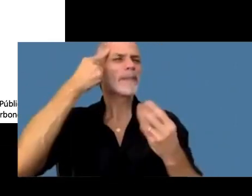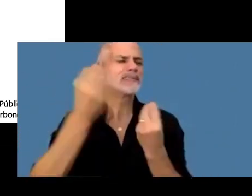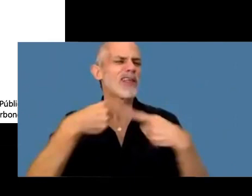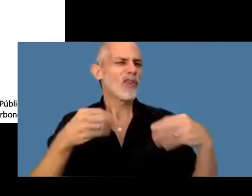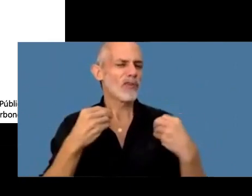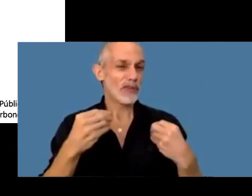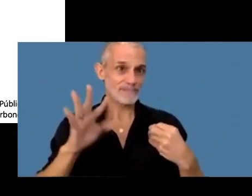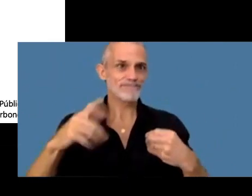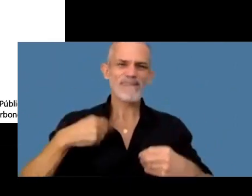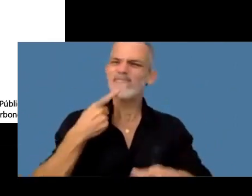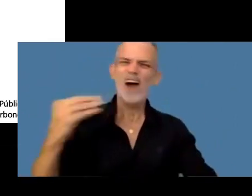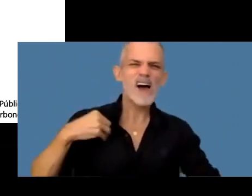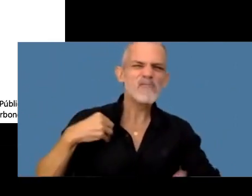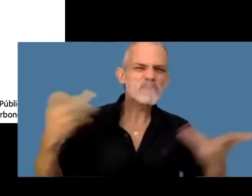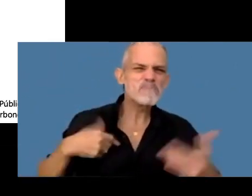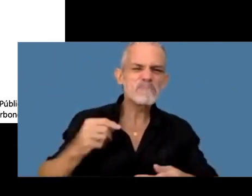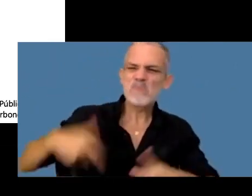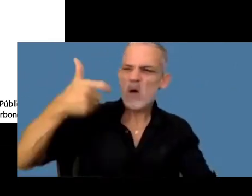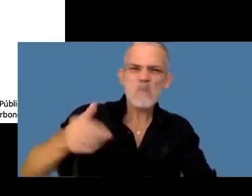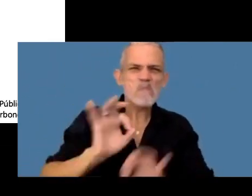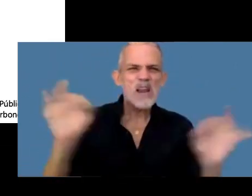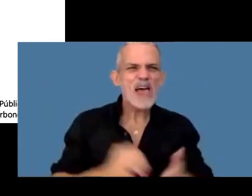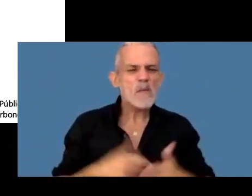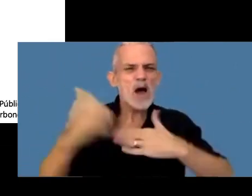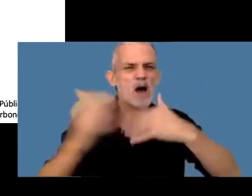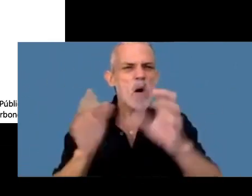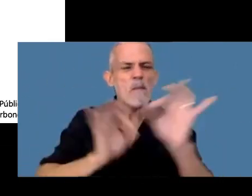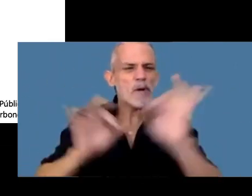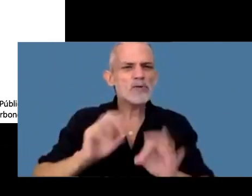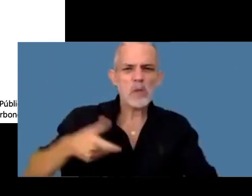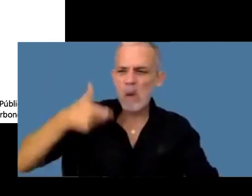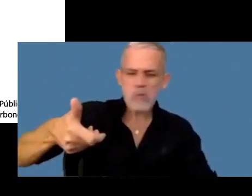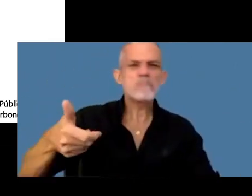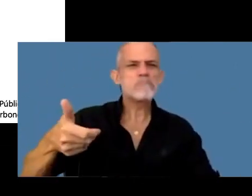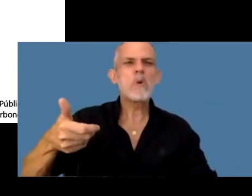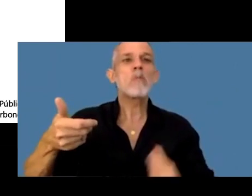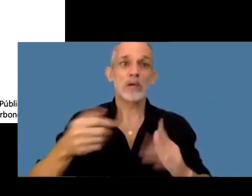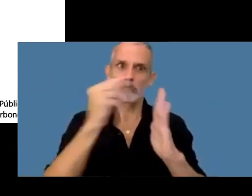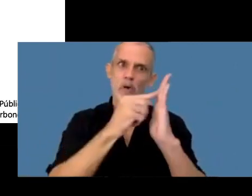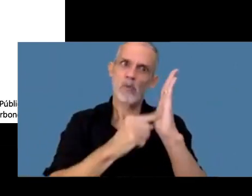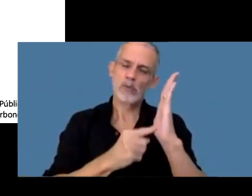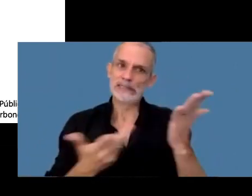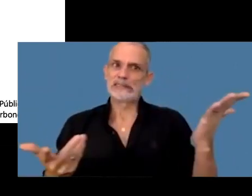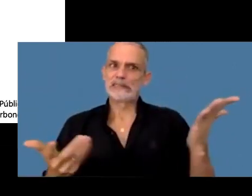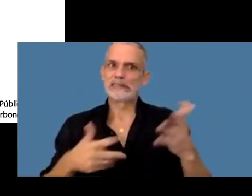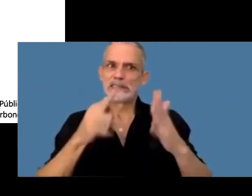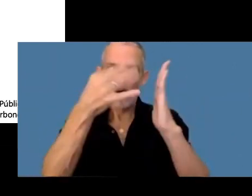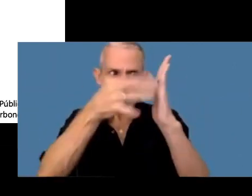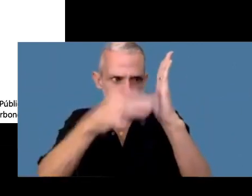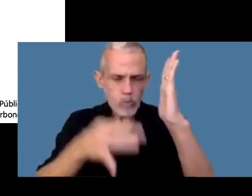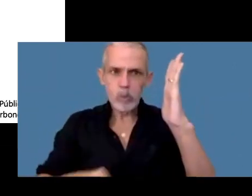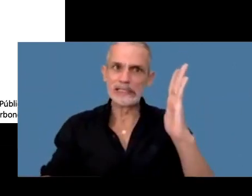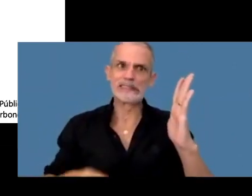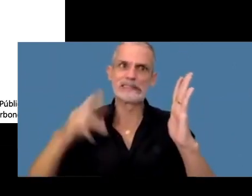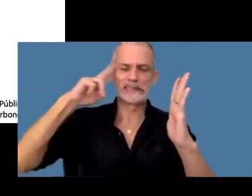che, Sergio, ¿por qué nadie quiere meterse en este tema? Y fíjate, tenés todos estos requisitos que tienen que cumplirse. Lo más cómico,